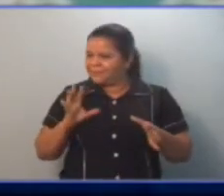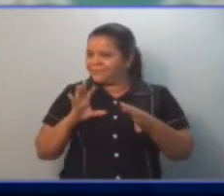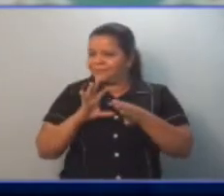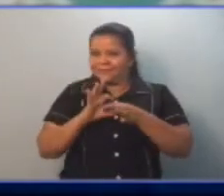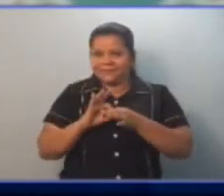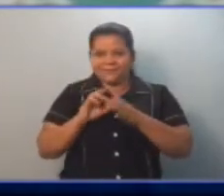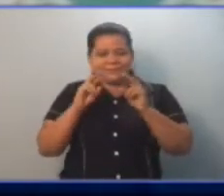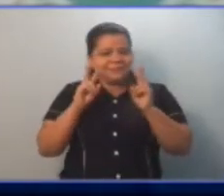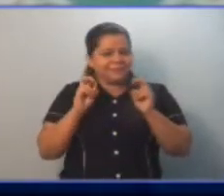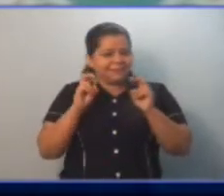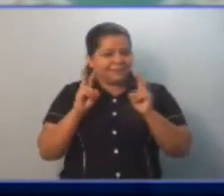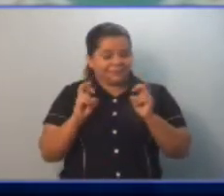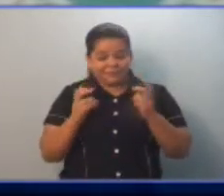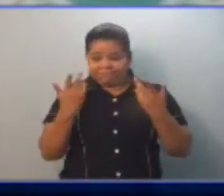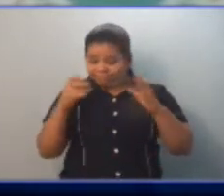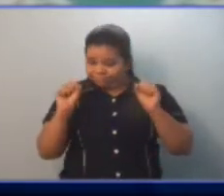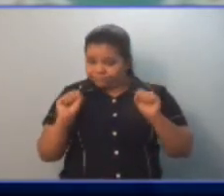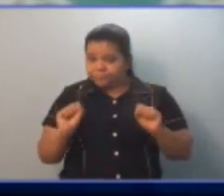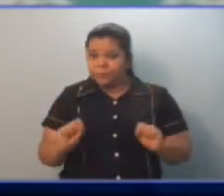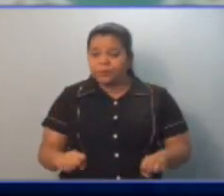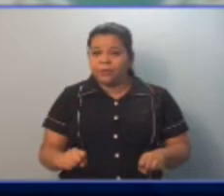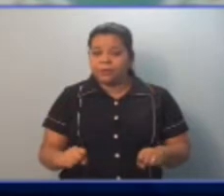vida pueda